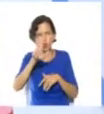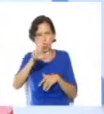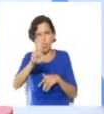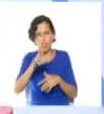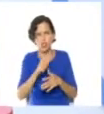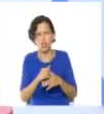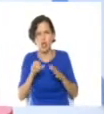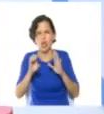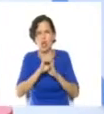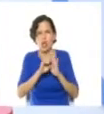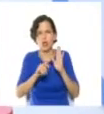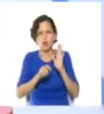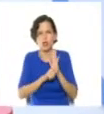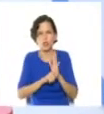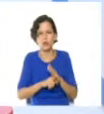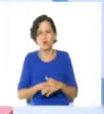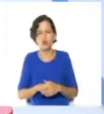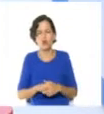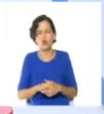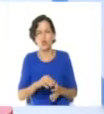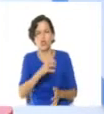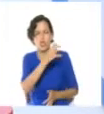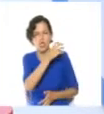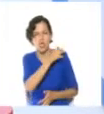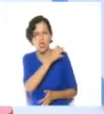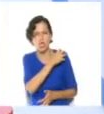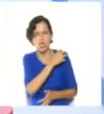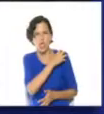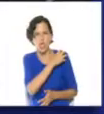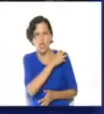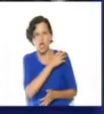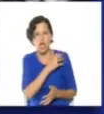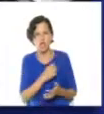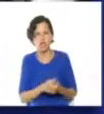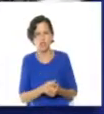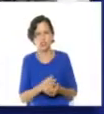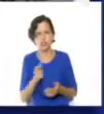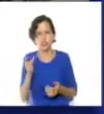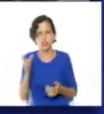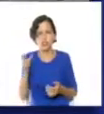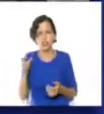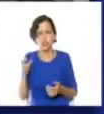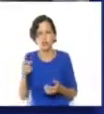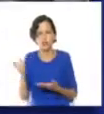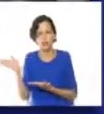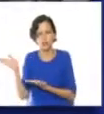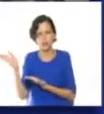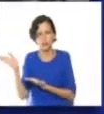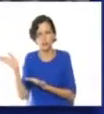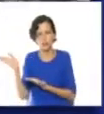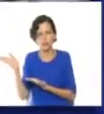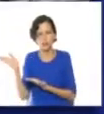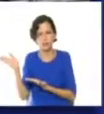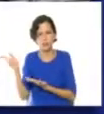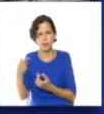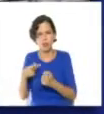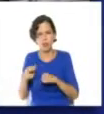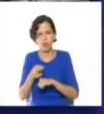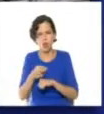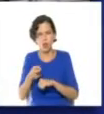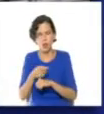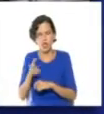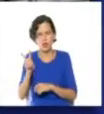1953, la Constitución del general Marcos Pérez Jiménez. Recordemos que Marcos Pérez Jiménez gobierna